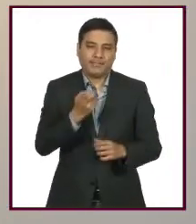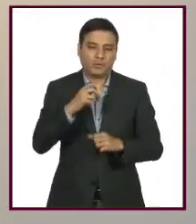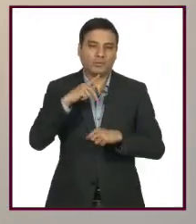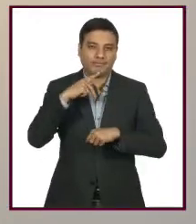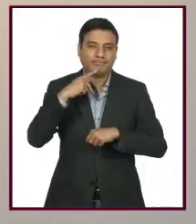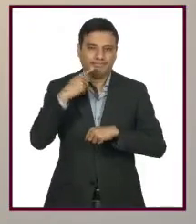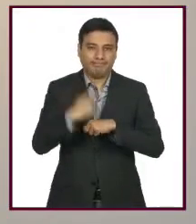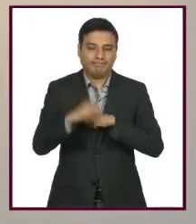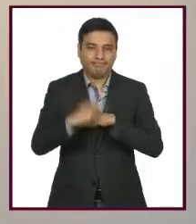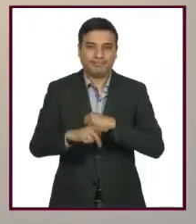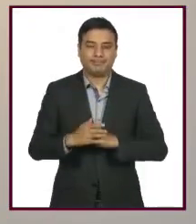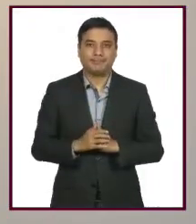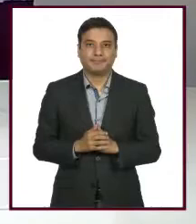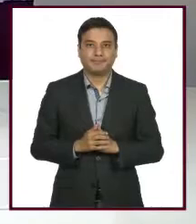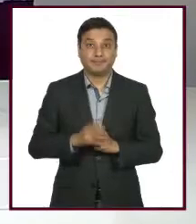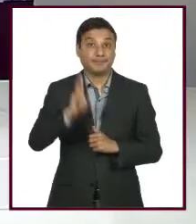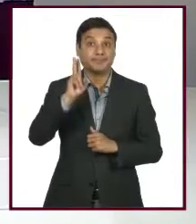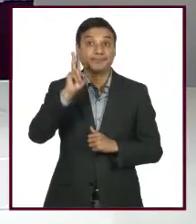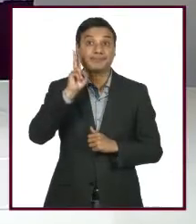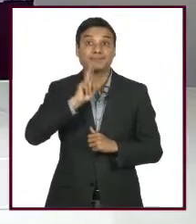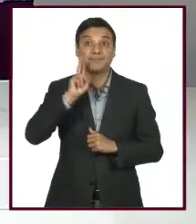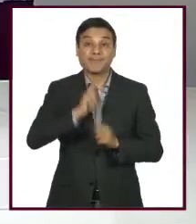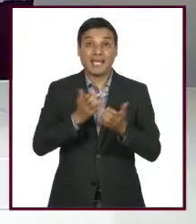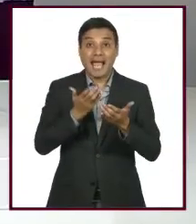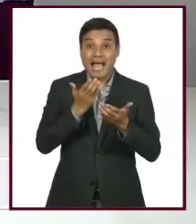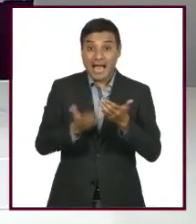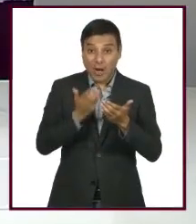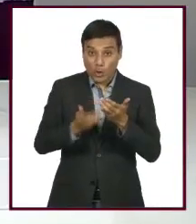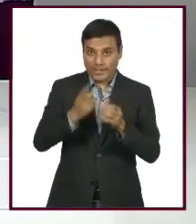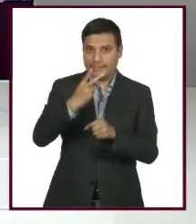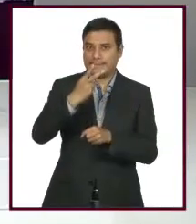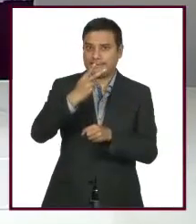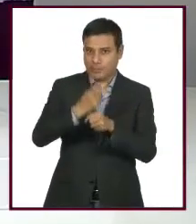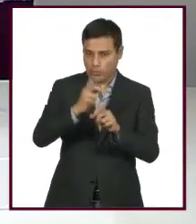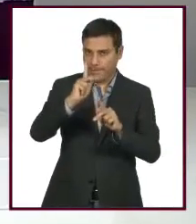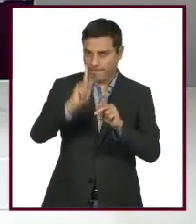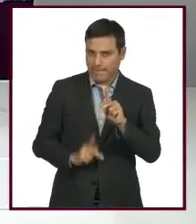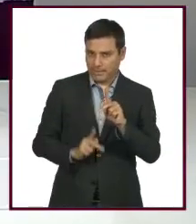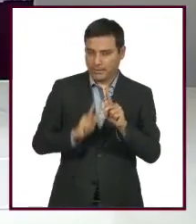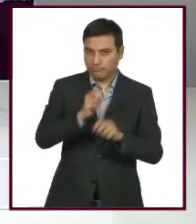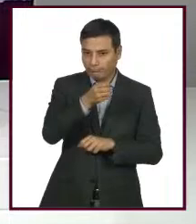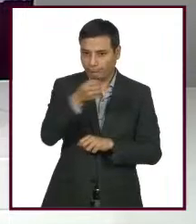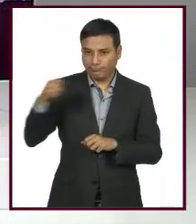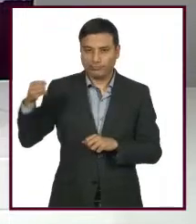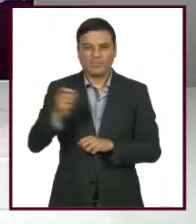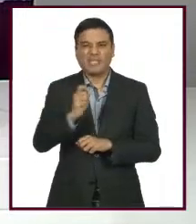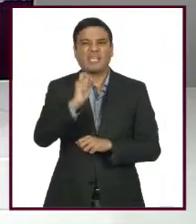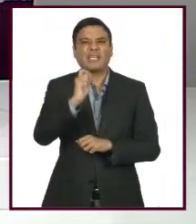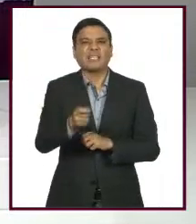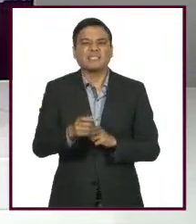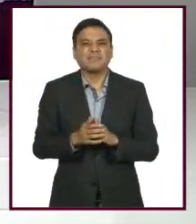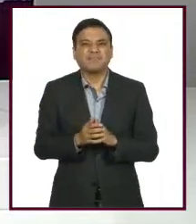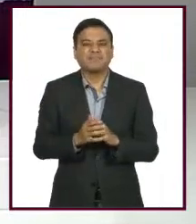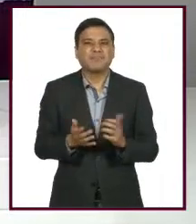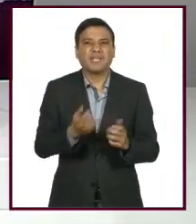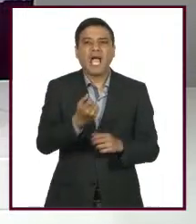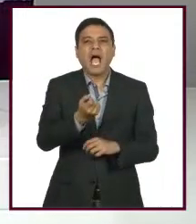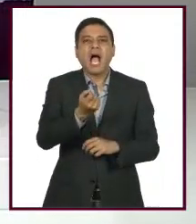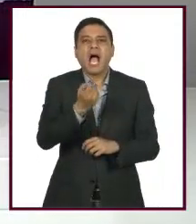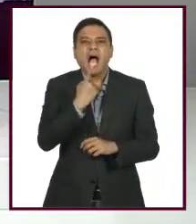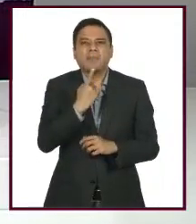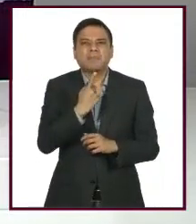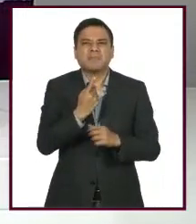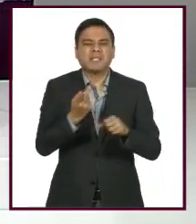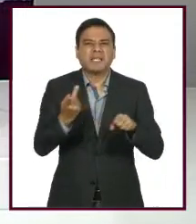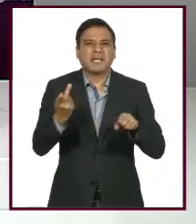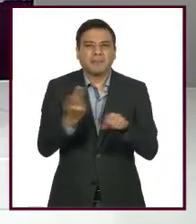a estas edades. ¿Qué le parece si vamos al desarrollo de este segundo segmento? Precisamente efectos a corto y largo plazo. Perfecto. Sí, pero